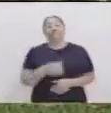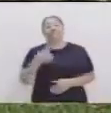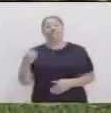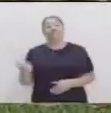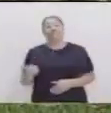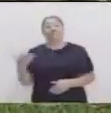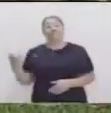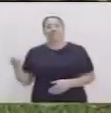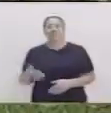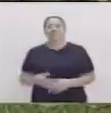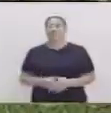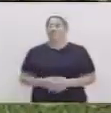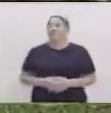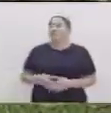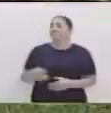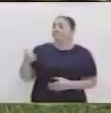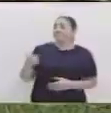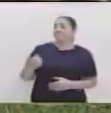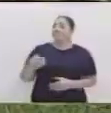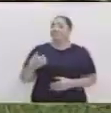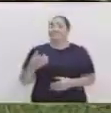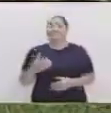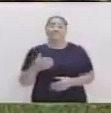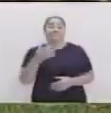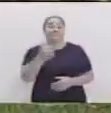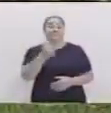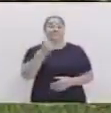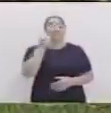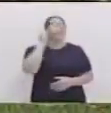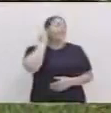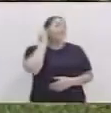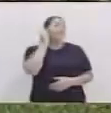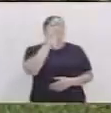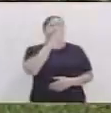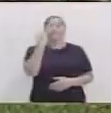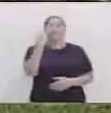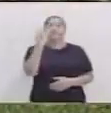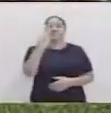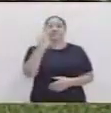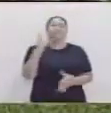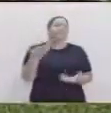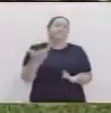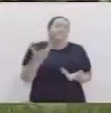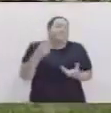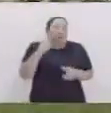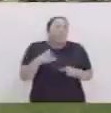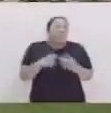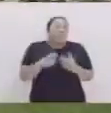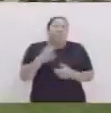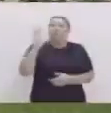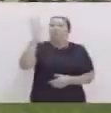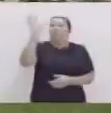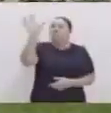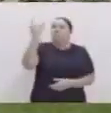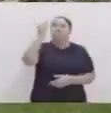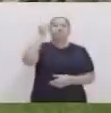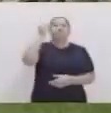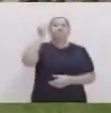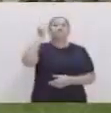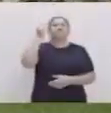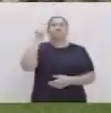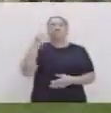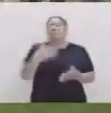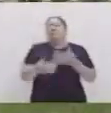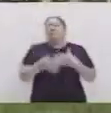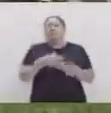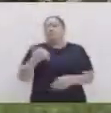Agarrar, voy a hacer un movimiento muy lógico de agarrar algo en el aire. Puede ser mi mano dominante, ya sea a la